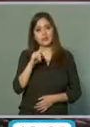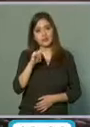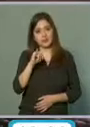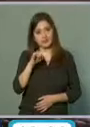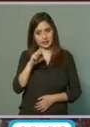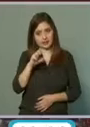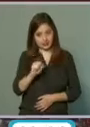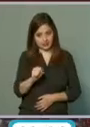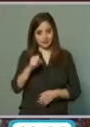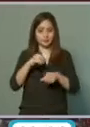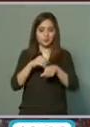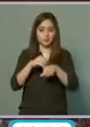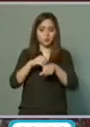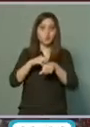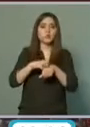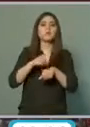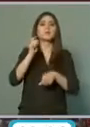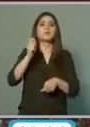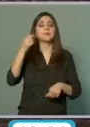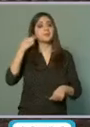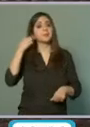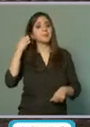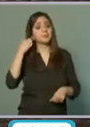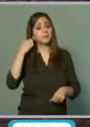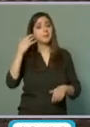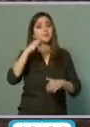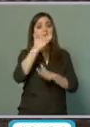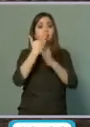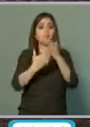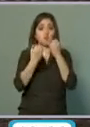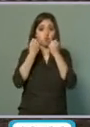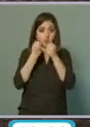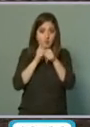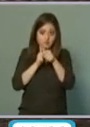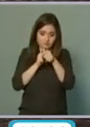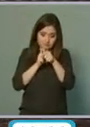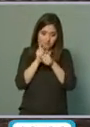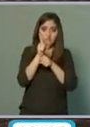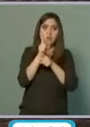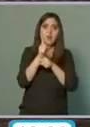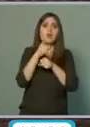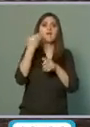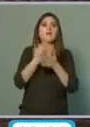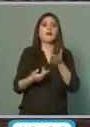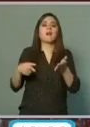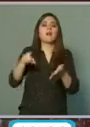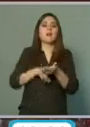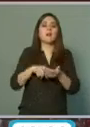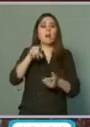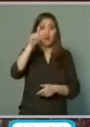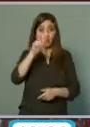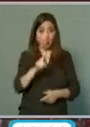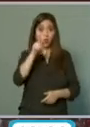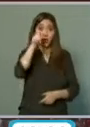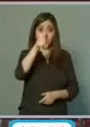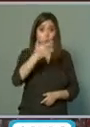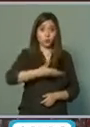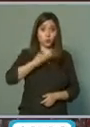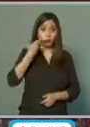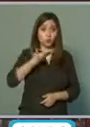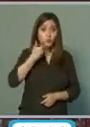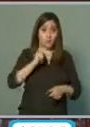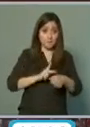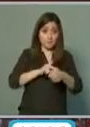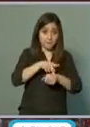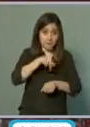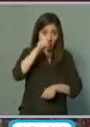folículo. pelo, el pelo no tiene la suficiente fuerza porque le falta hidratación. Al mantener una piel hidratada, el pelo